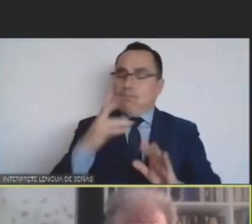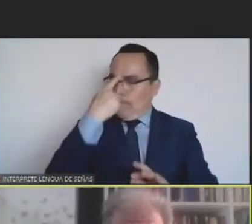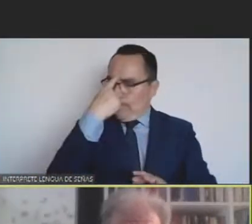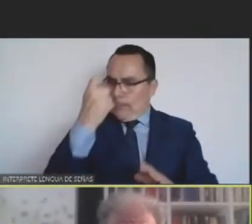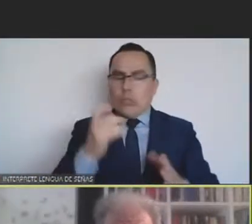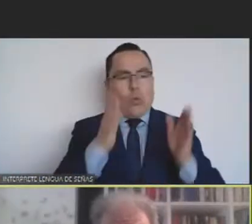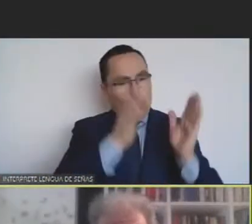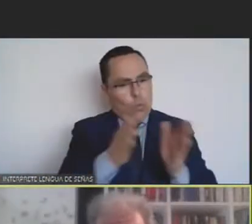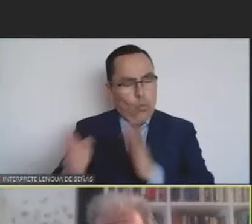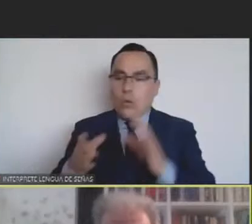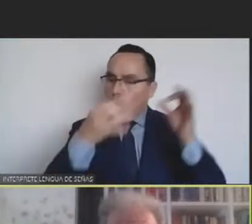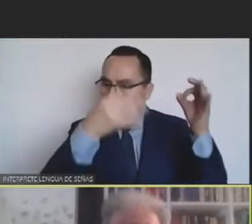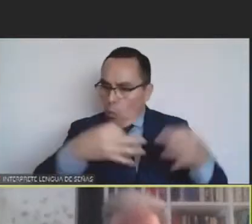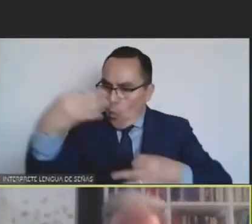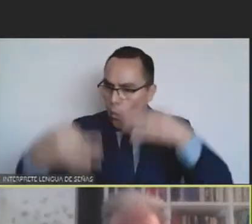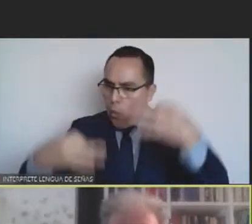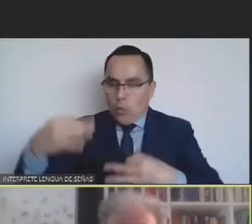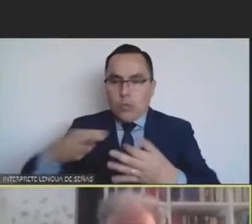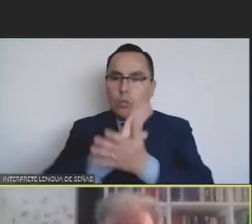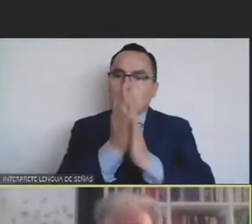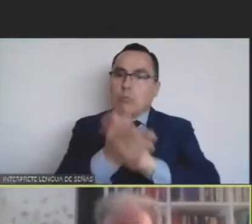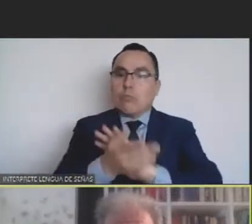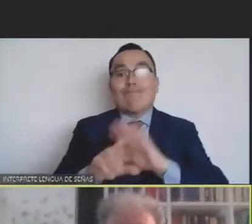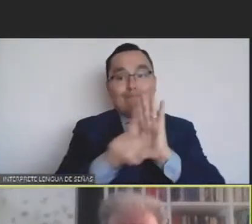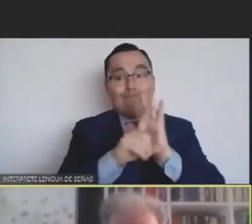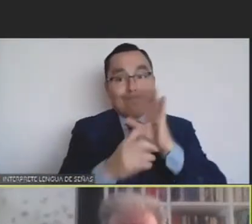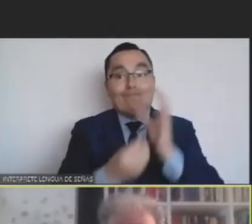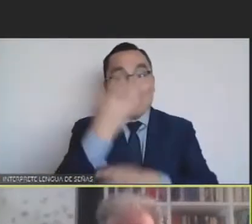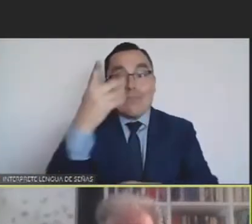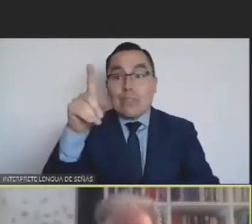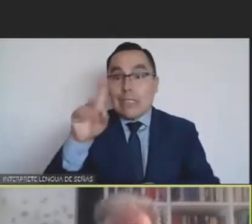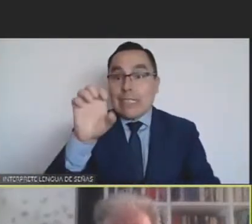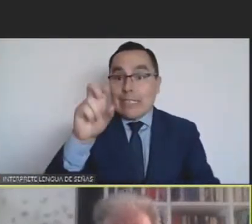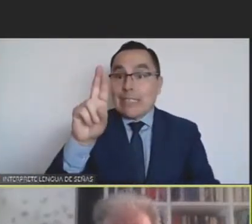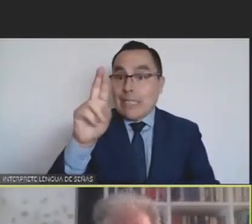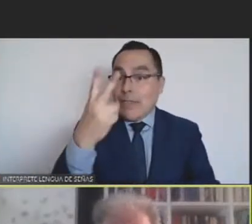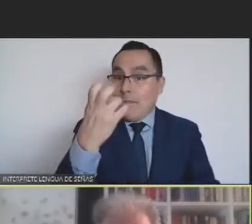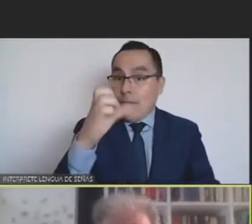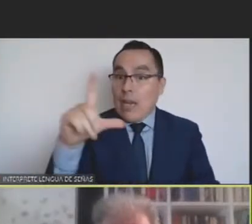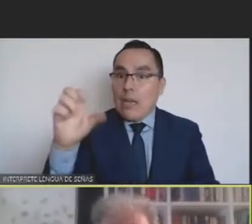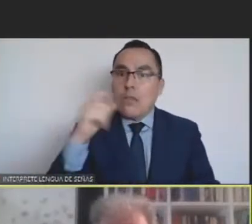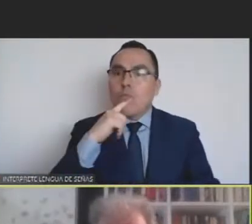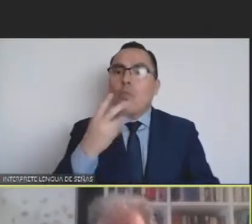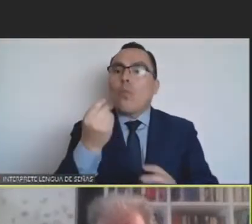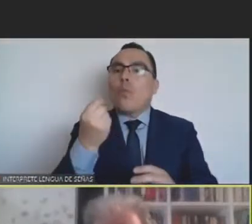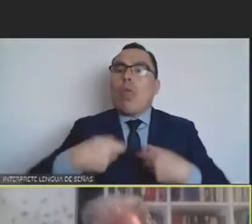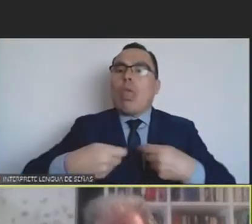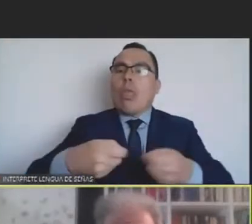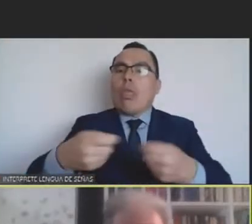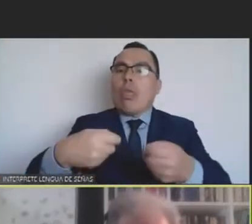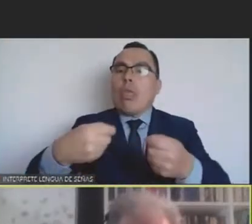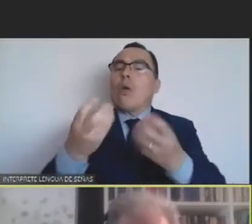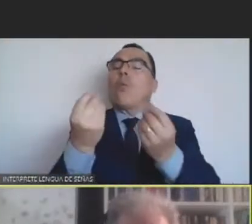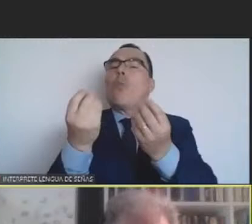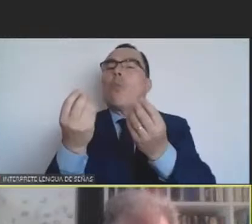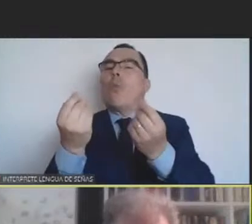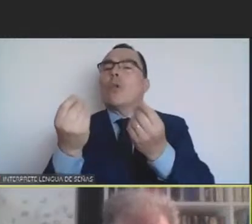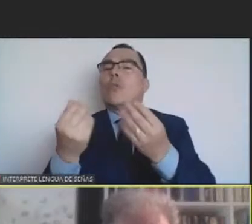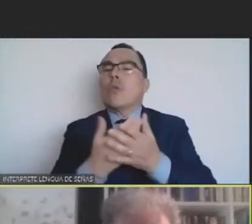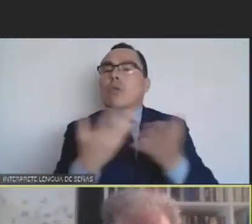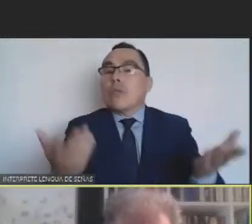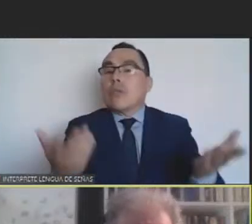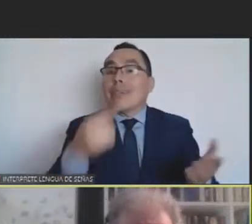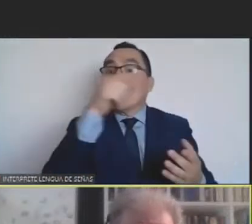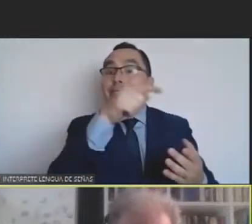que quisiera. Con la nueva legislación también el CERVEL no realiza estimaciones de lo que gastan los candidatos en campaña, y producto de eso mismo